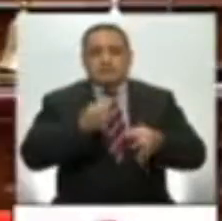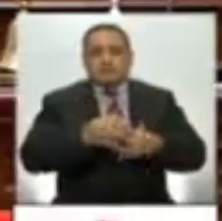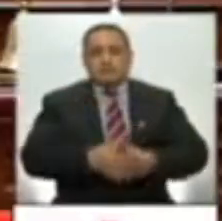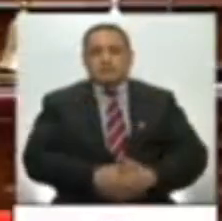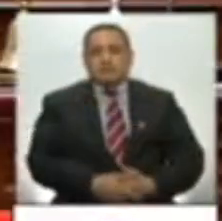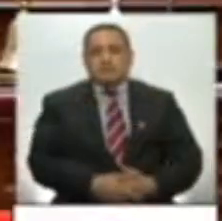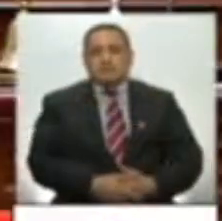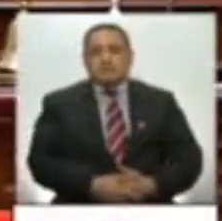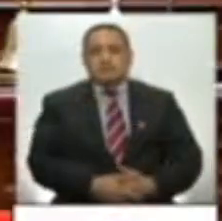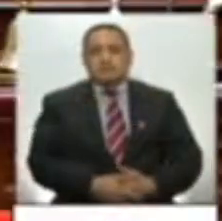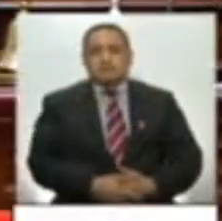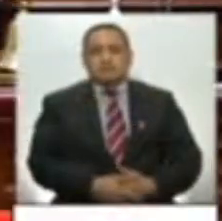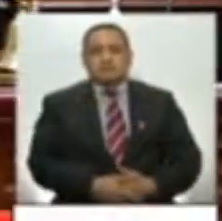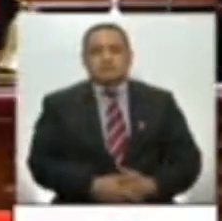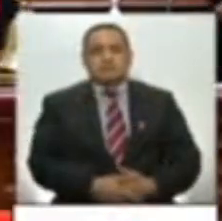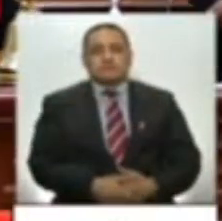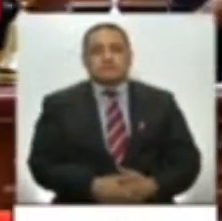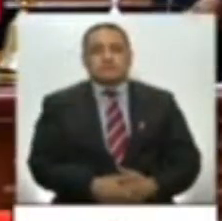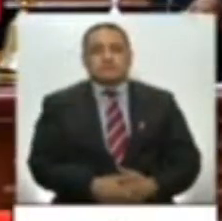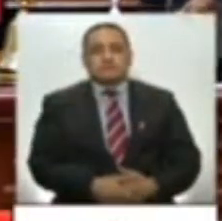demanden.